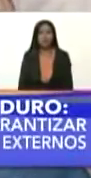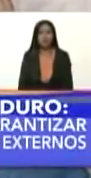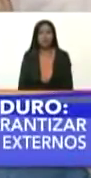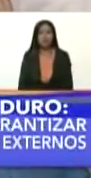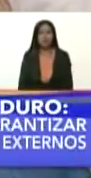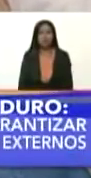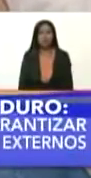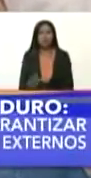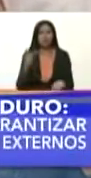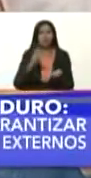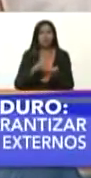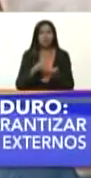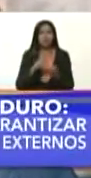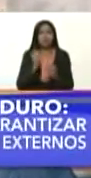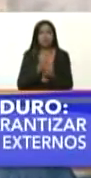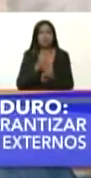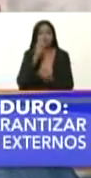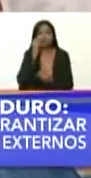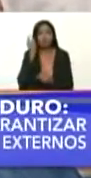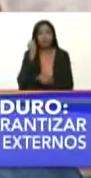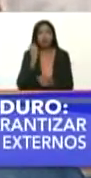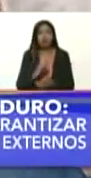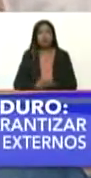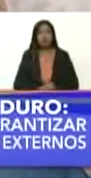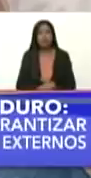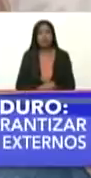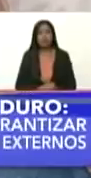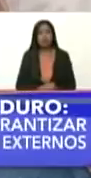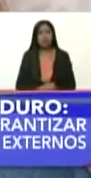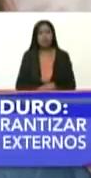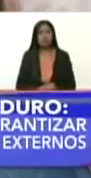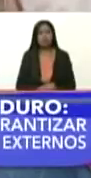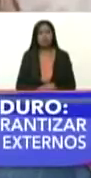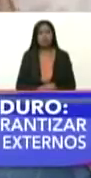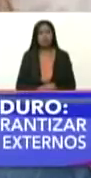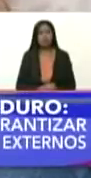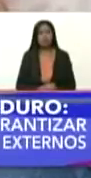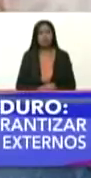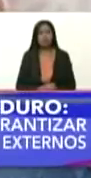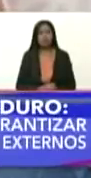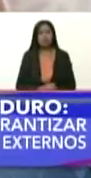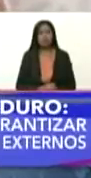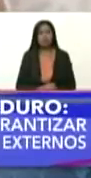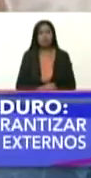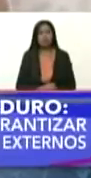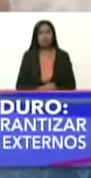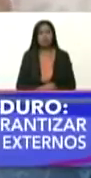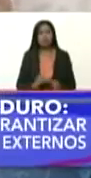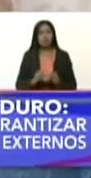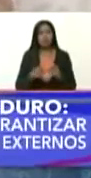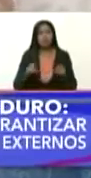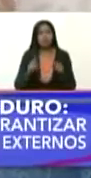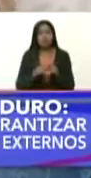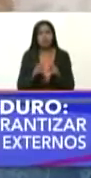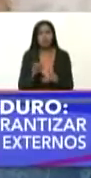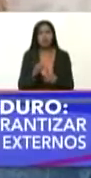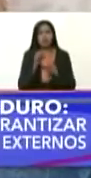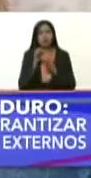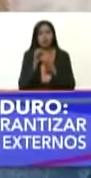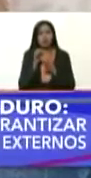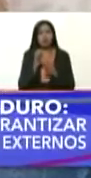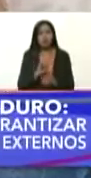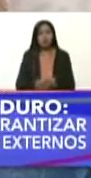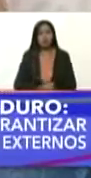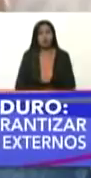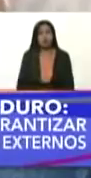Permitir la participación de los trabajadores y trabajadoras en las elecciones de los presidentes de las empresas, ya que los mismos deberían ser escogidos de la masa